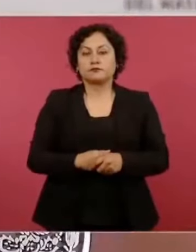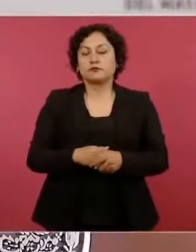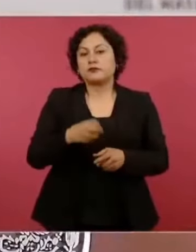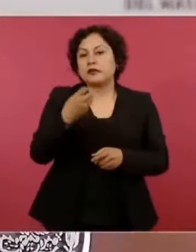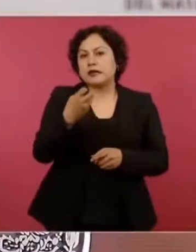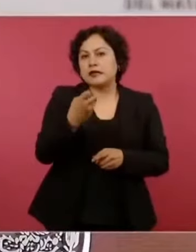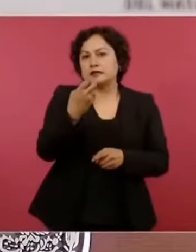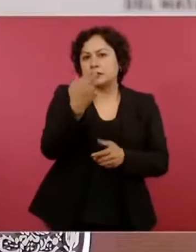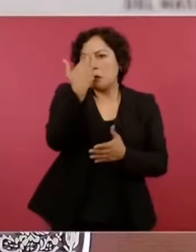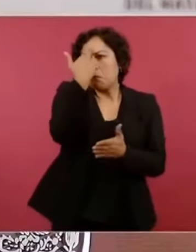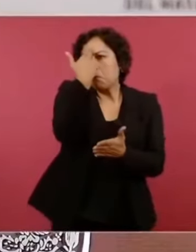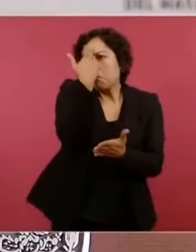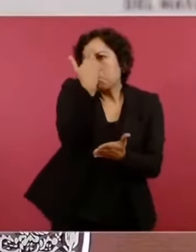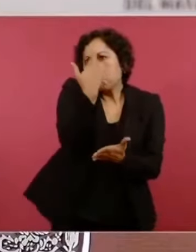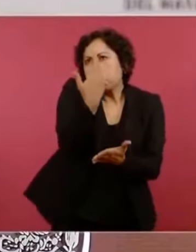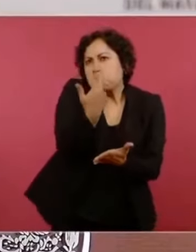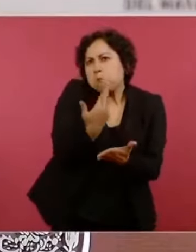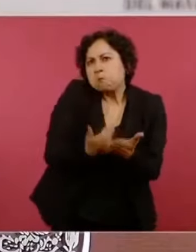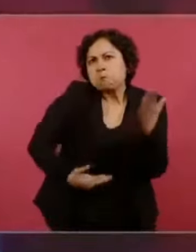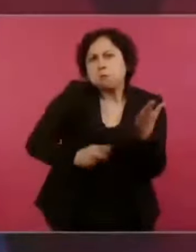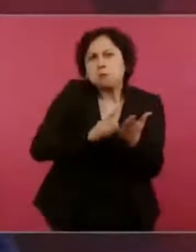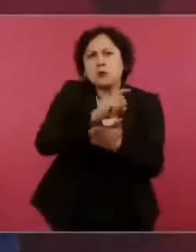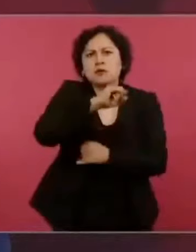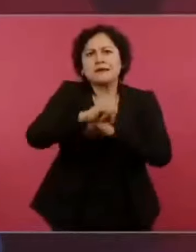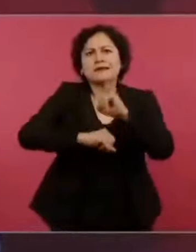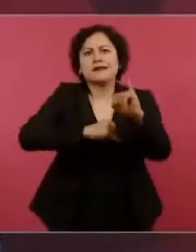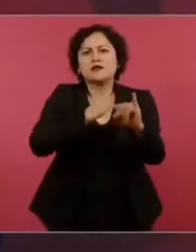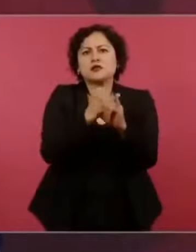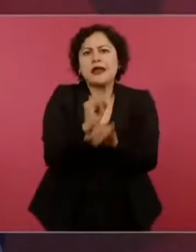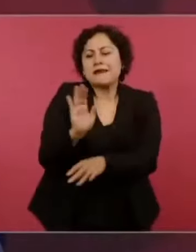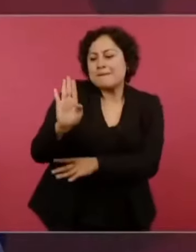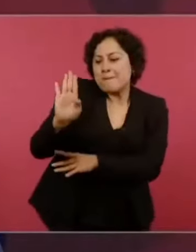violación al derecho internacional. Usaron una palabra,